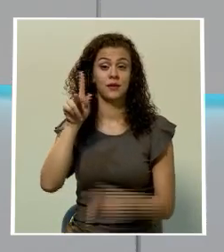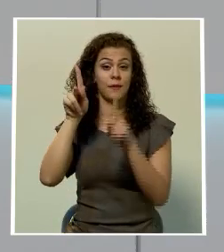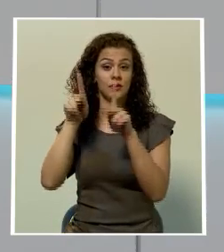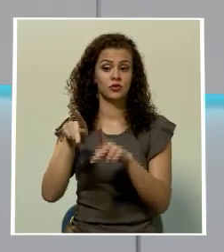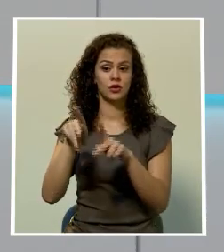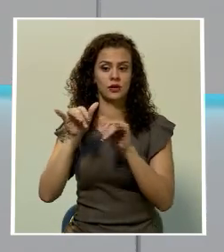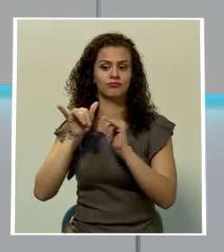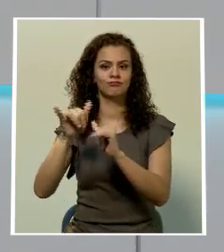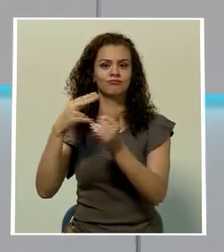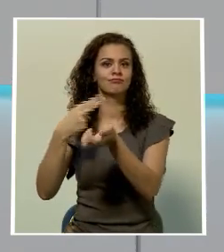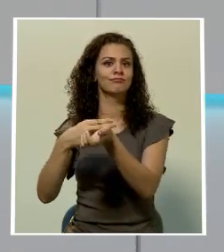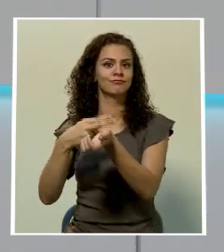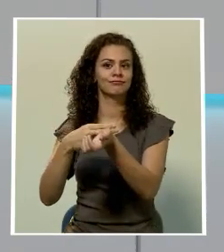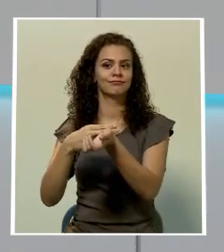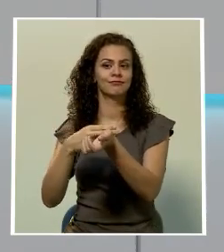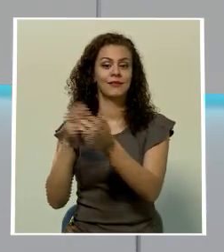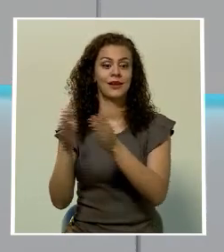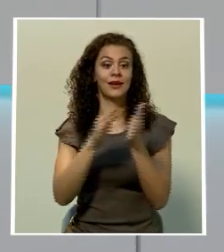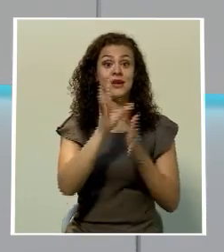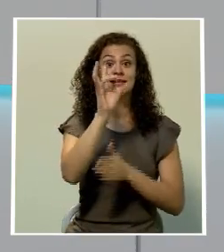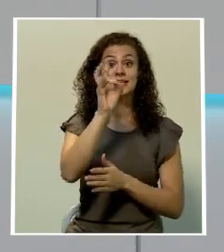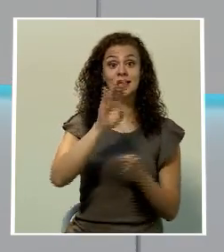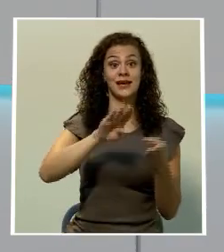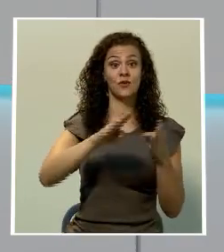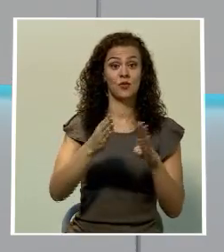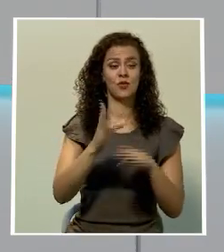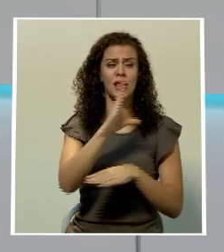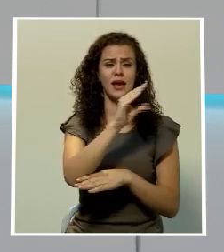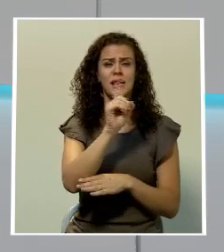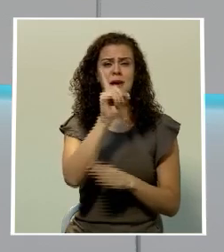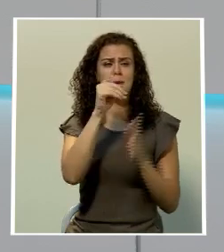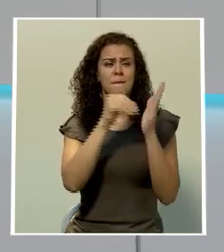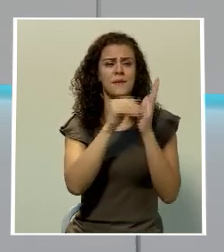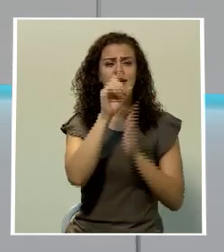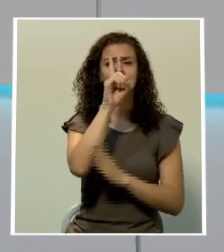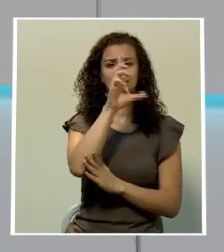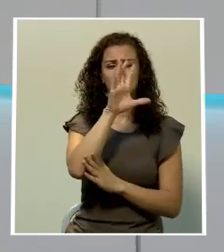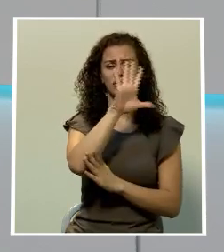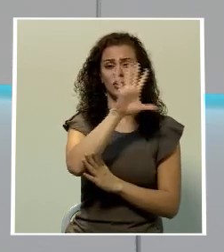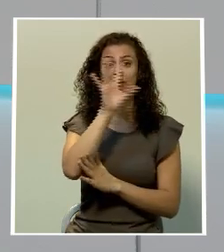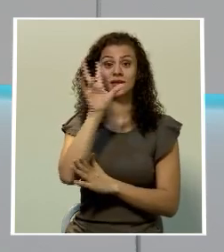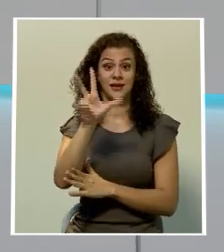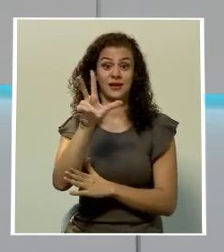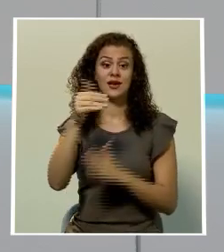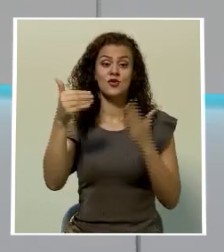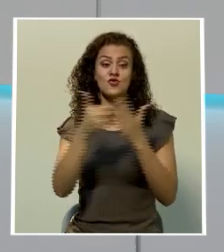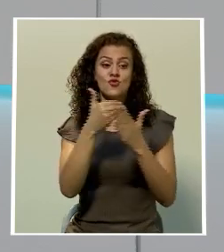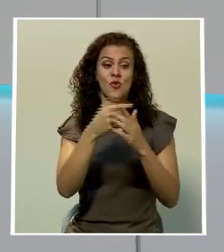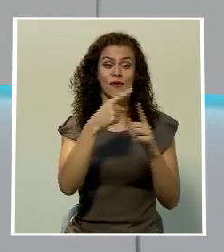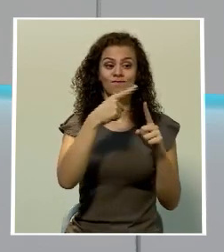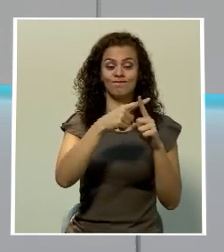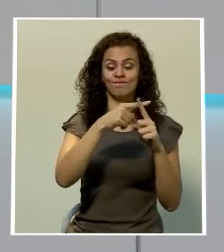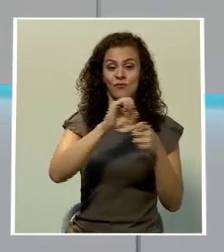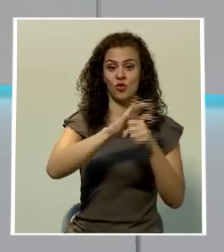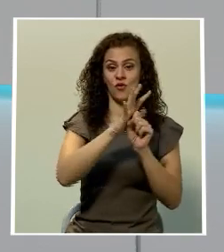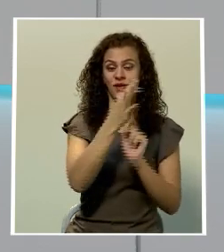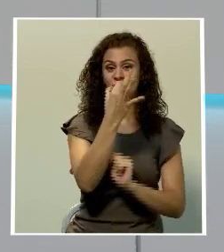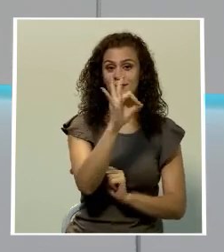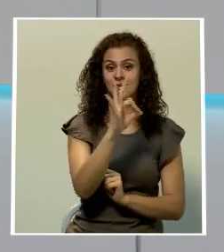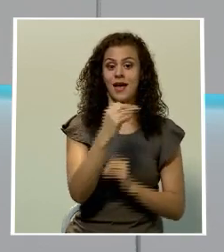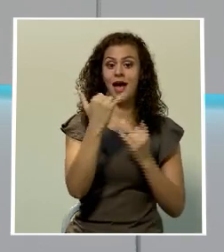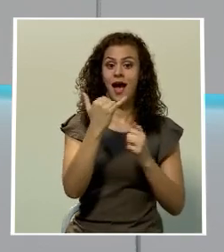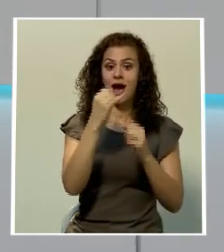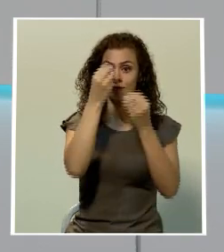...463 hospitalizados, 7 fallecidos y 1.153 nuevos casos de COVID-19 es